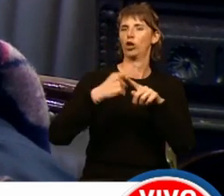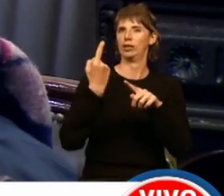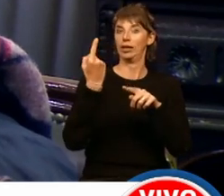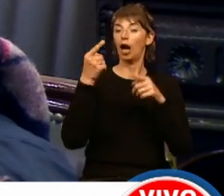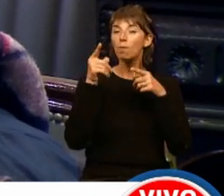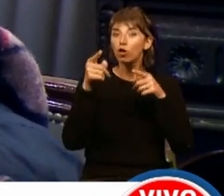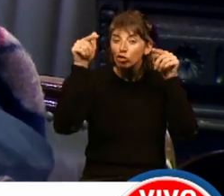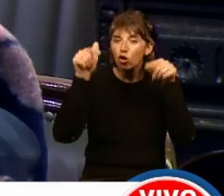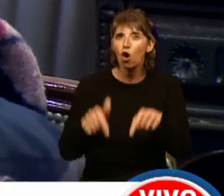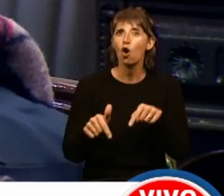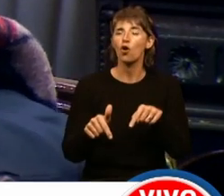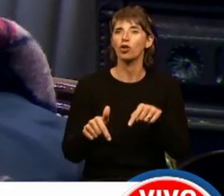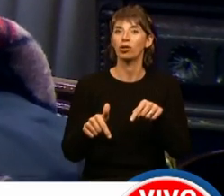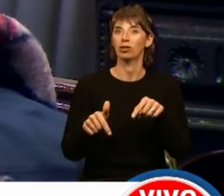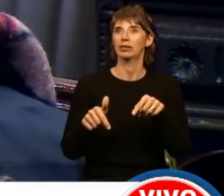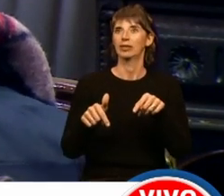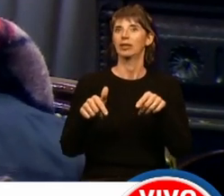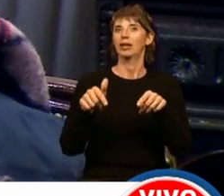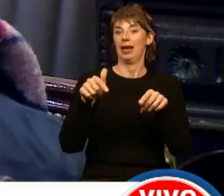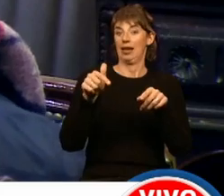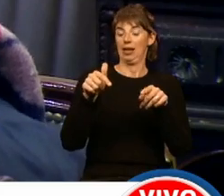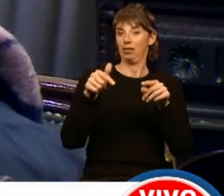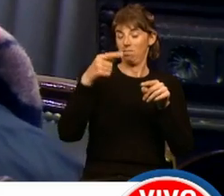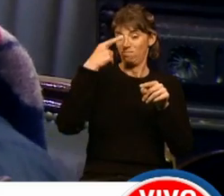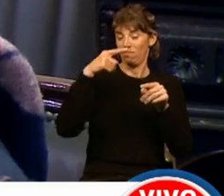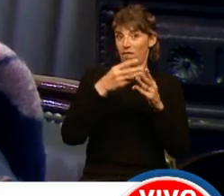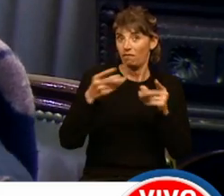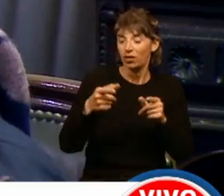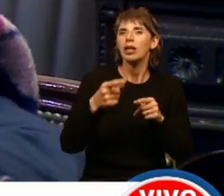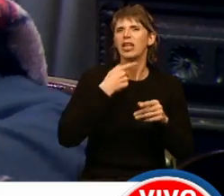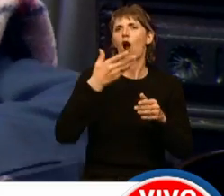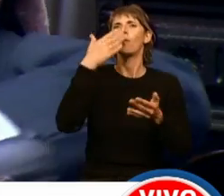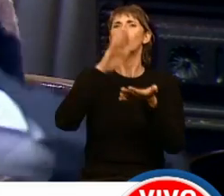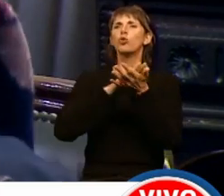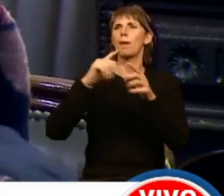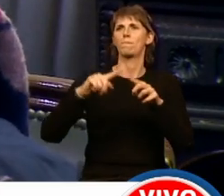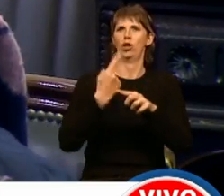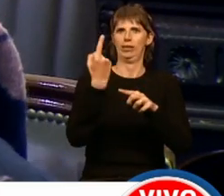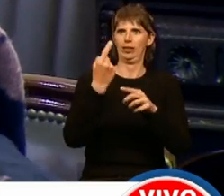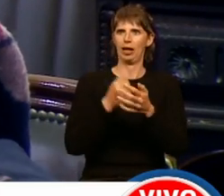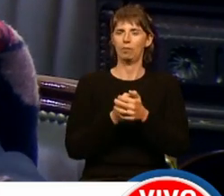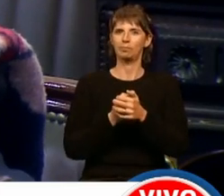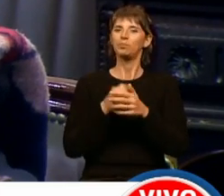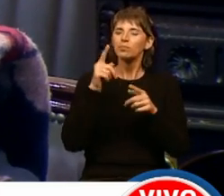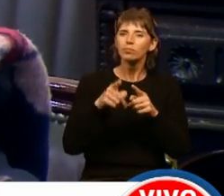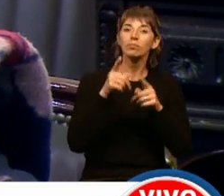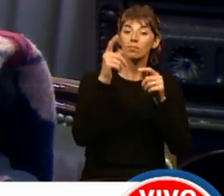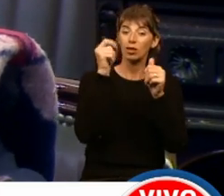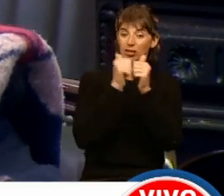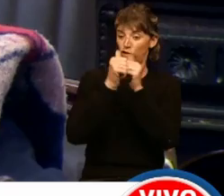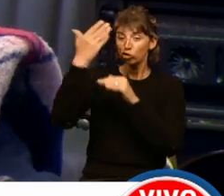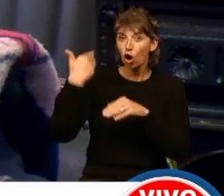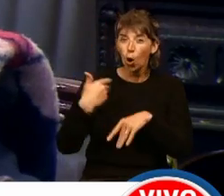en algún momento de este cierre quiero hablar de política también en la parte de la historia organizaciones civiles